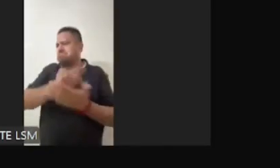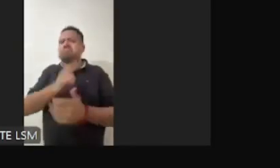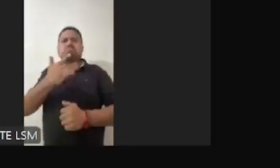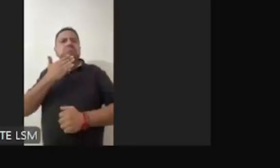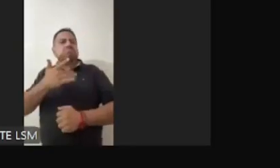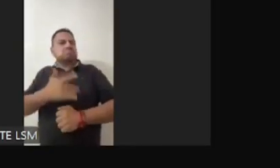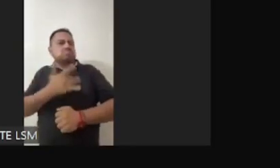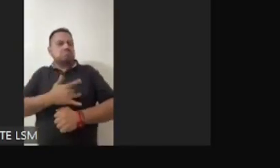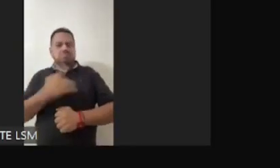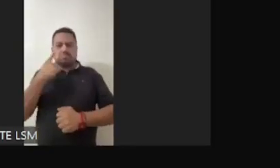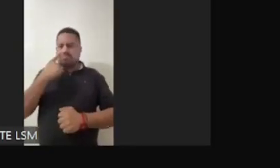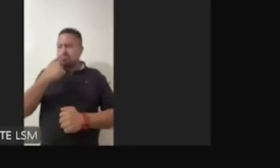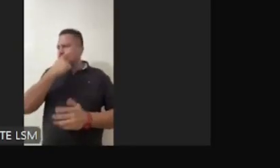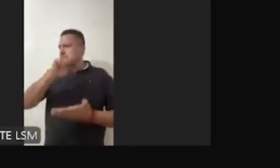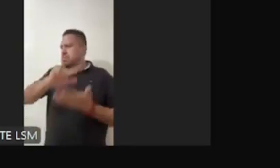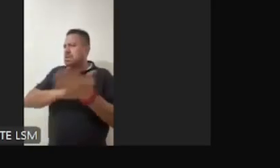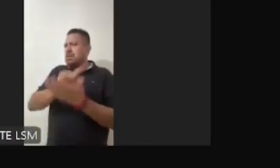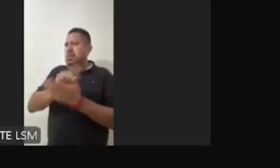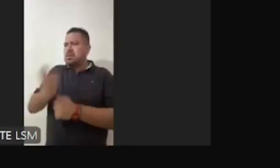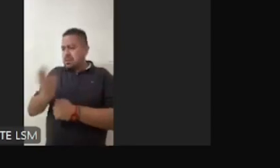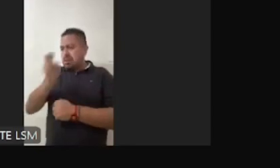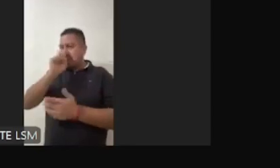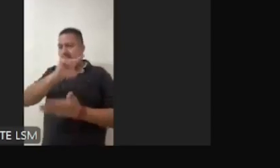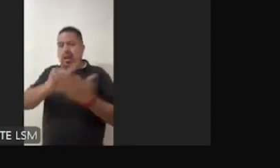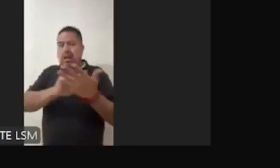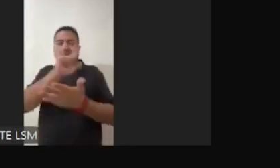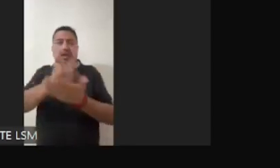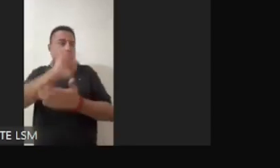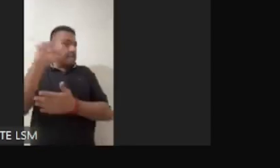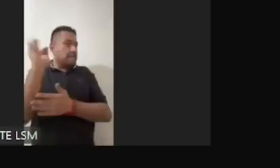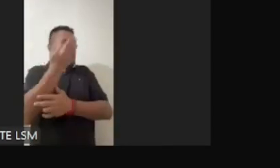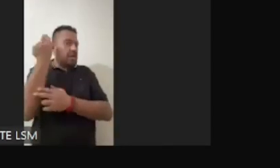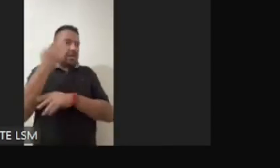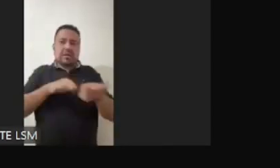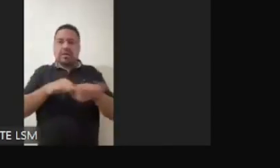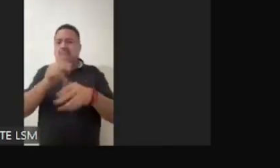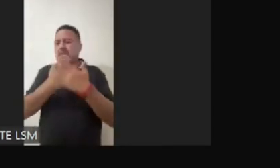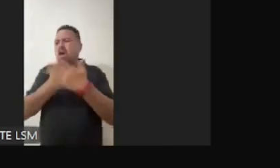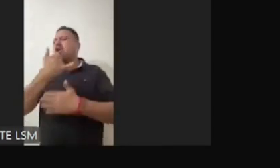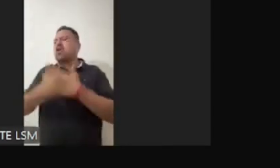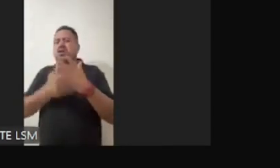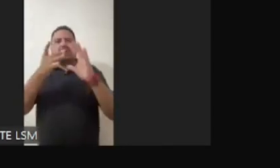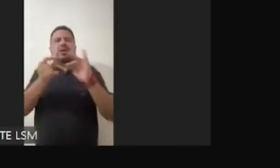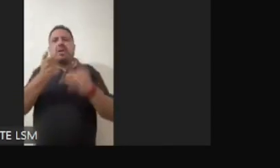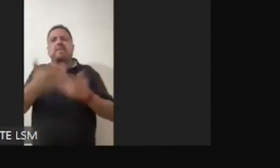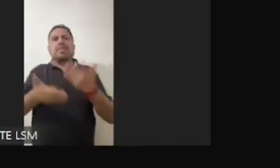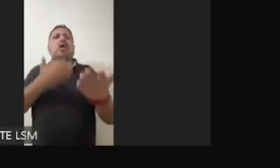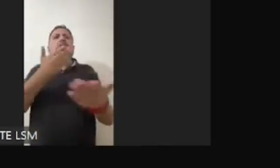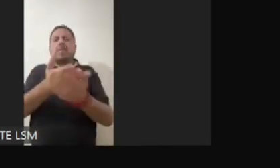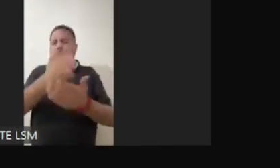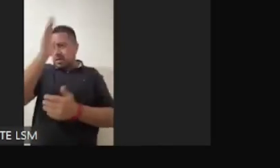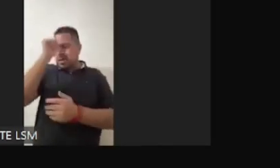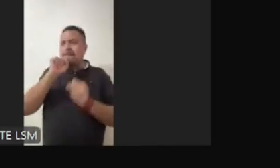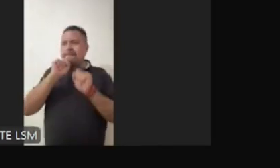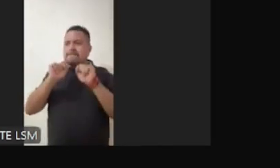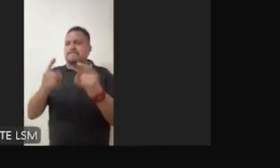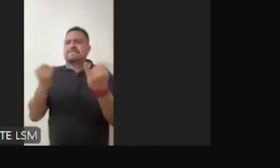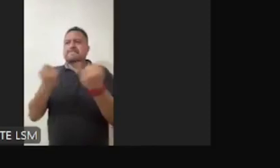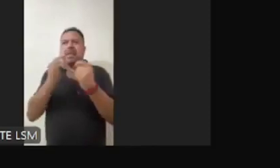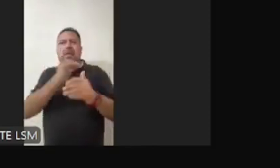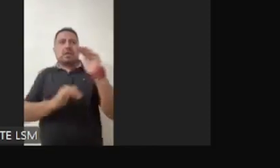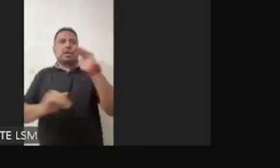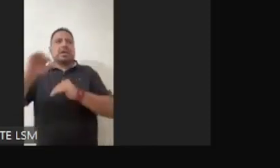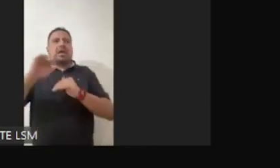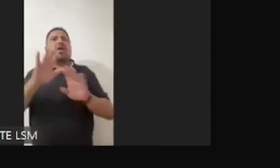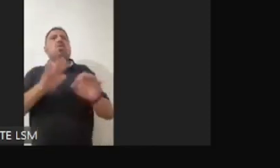formalidades y exigencias requeridas por la Ley Federal del trabajo por lo que en el proyecto de la cuenta se propone la aprobación del mismo elevarlo a la